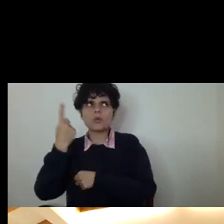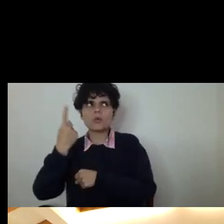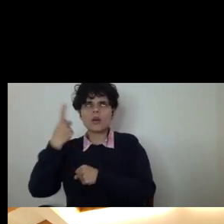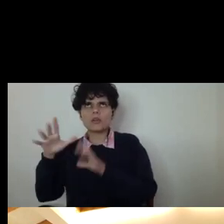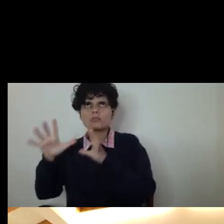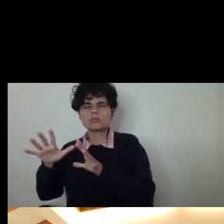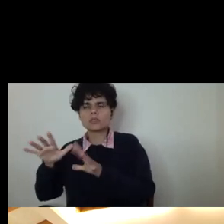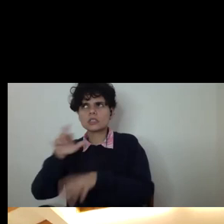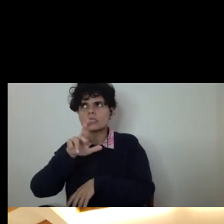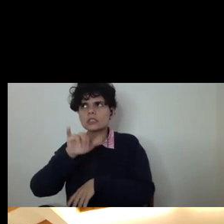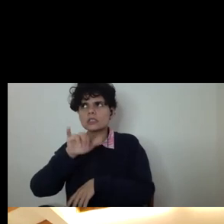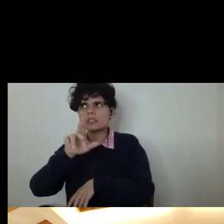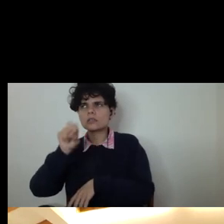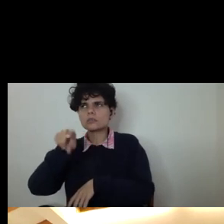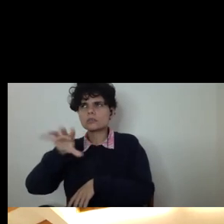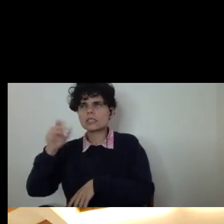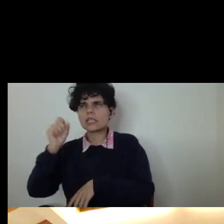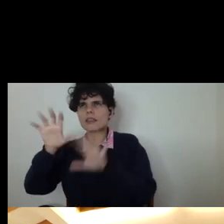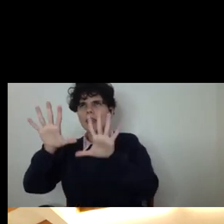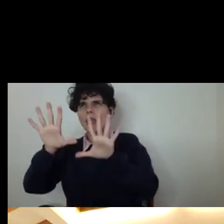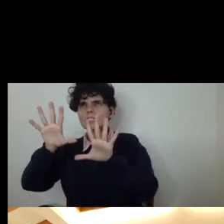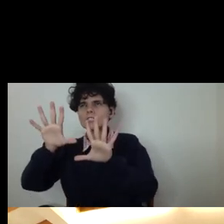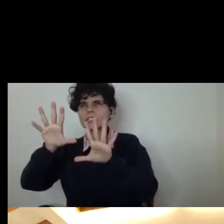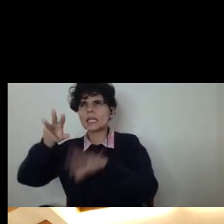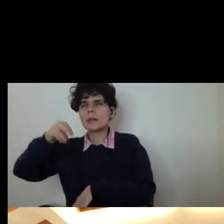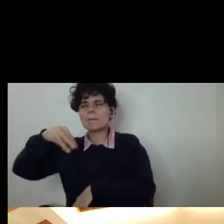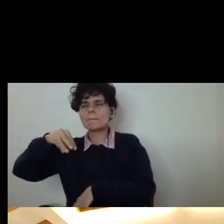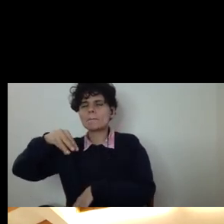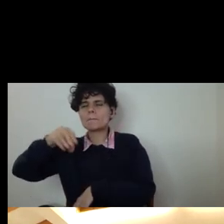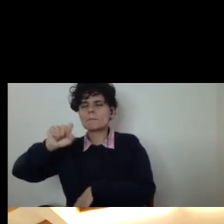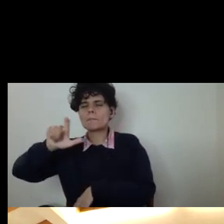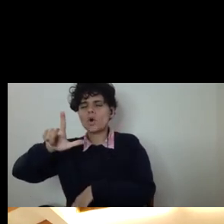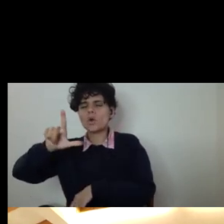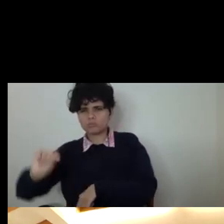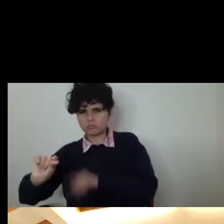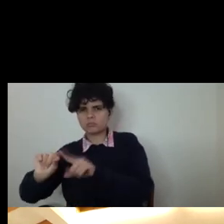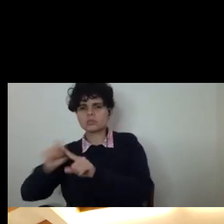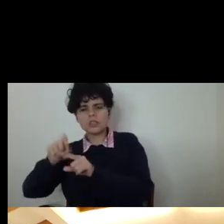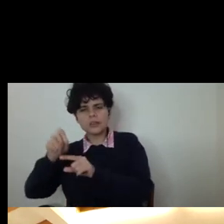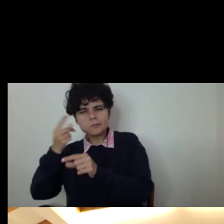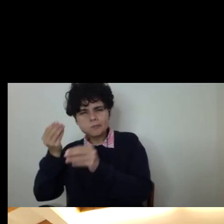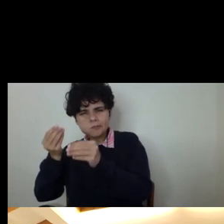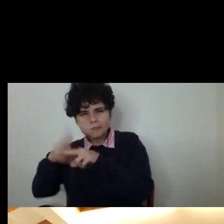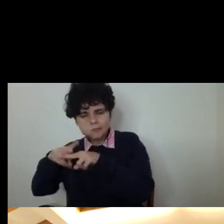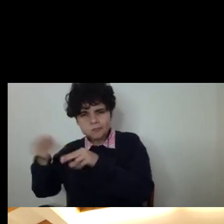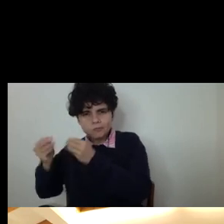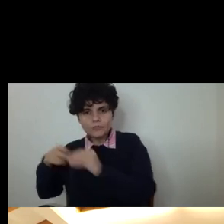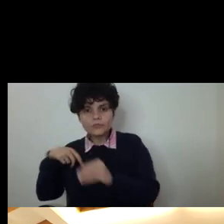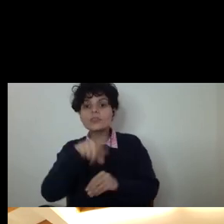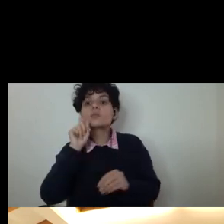de ranodina superior a 10 micromolar, encontramos que esta respuesta estaba completamente